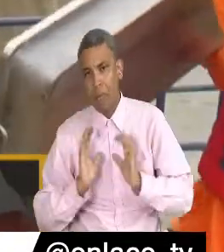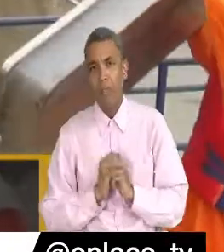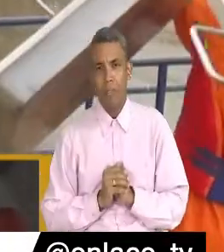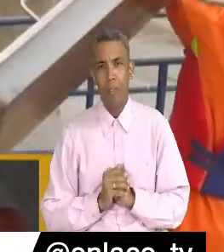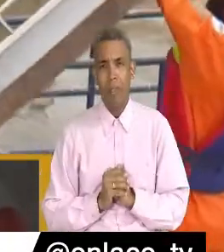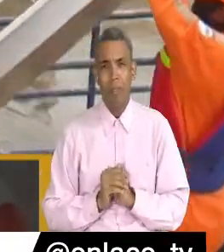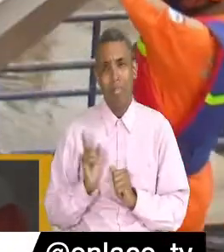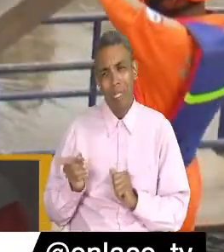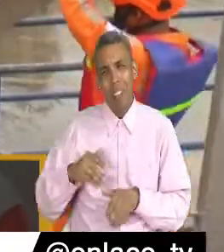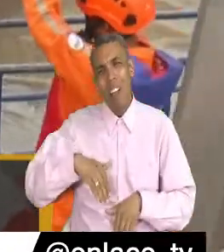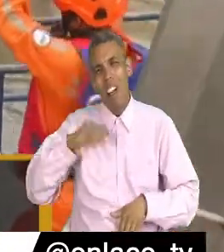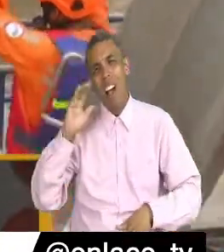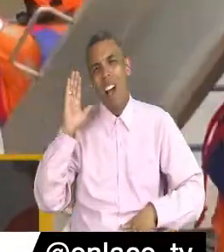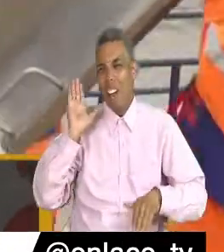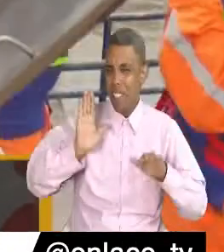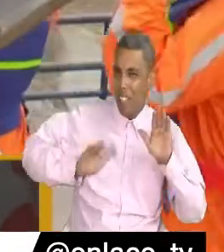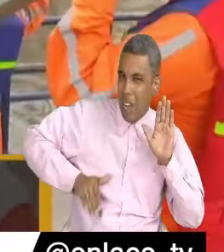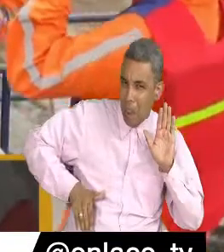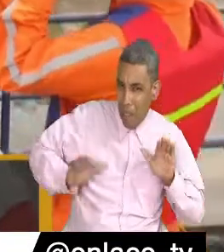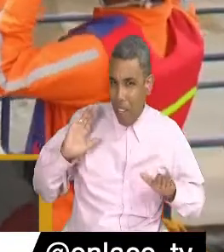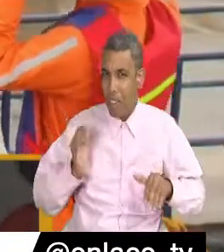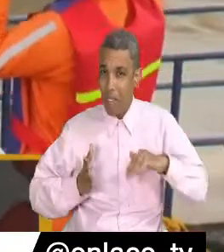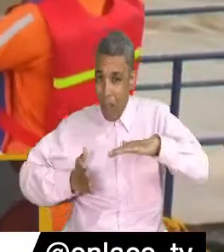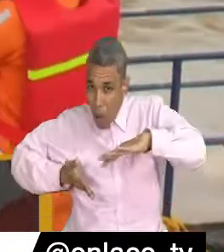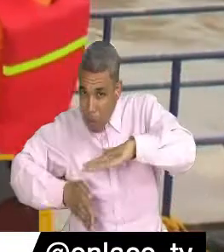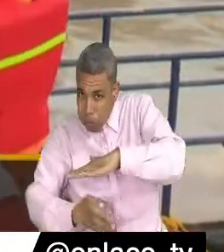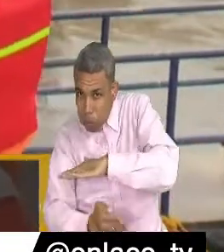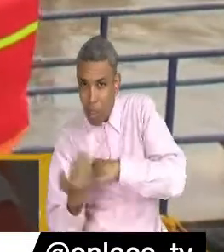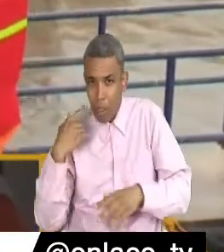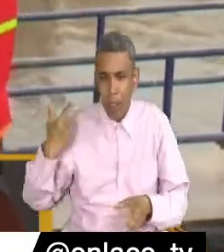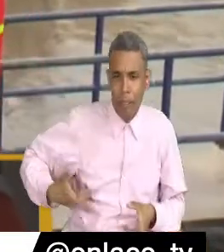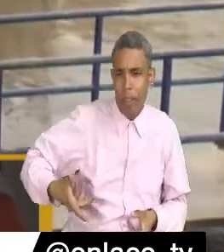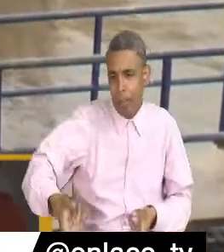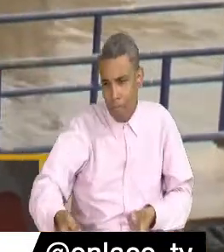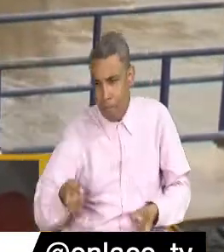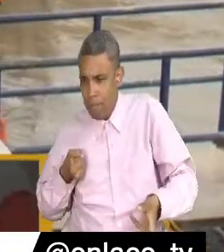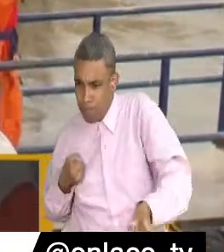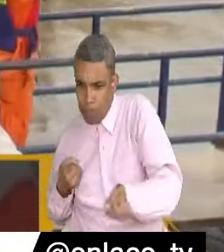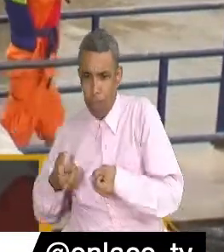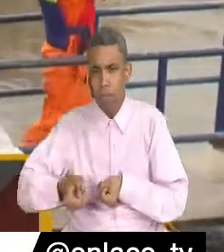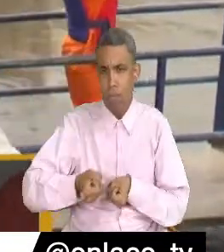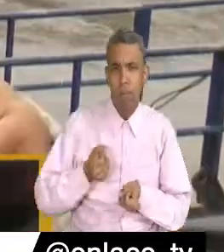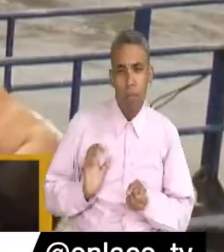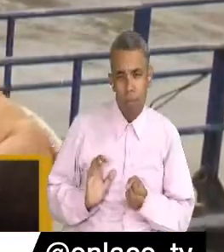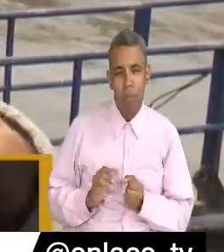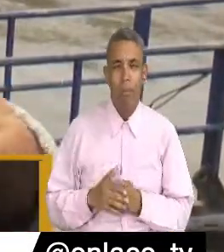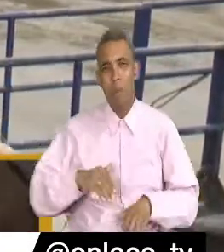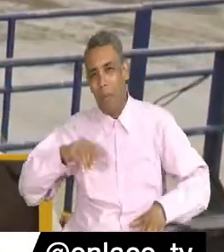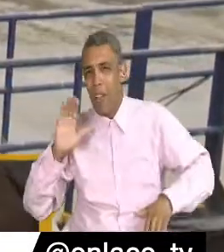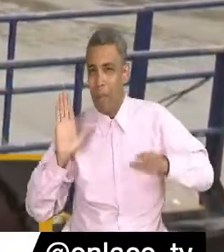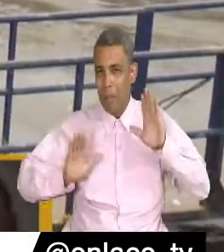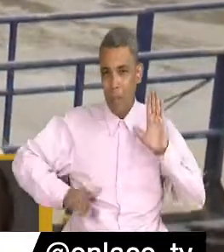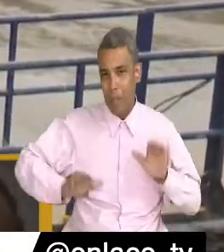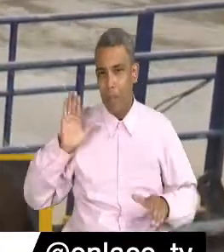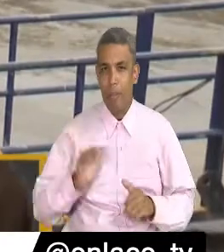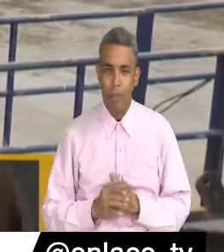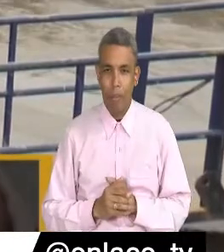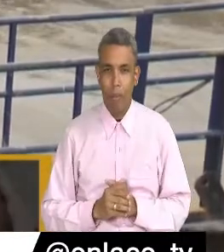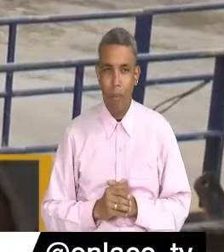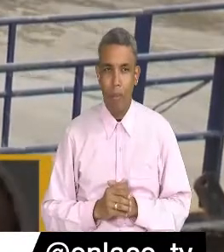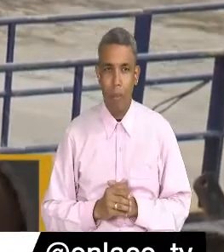finca de establemente como estábamos nosotros antes, como estábamos pelados, que estábamos constantes allá, ya no. Ya las cosas eran más distintas. Manuel le dijo que,